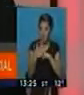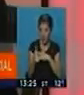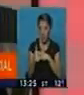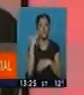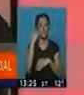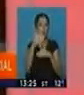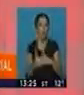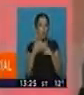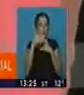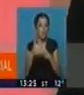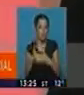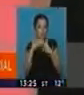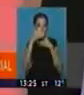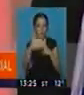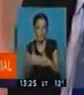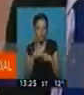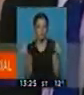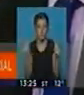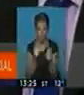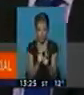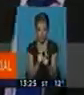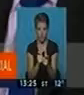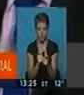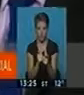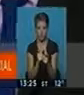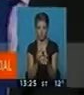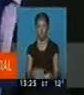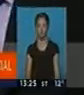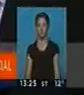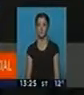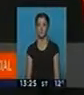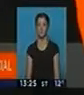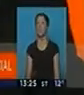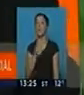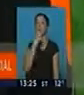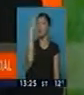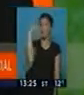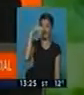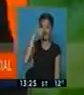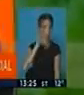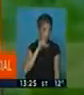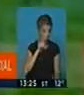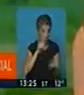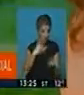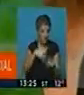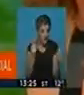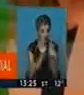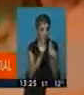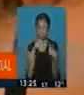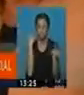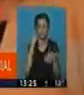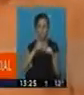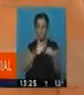lo que tengo, de seguir precisamente este tema, no han podido, el 7 de julio era una fecha y ahora no está. Pero ¿No